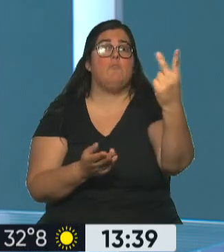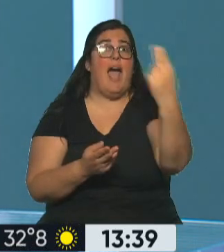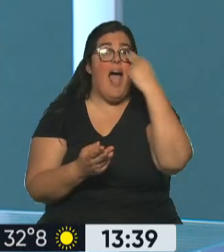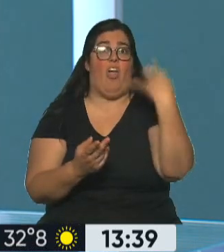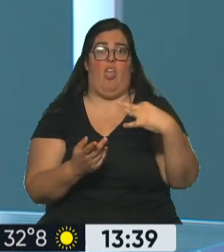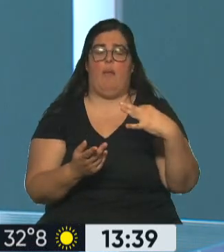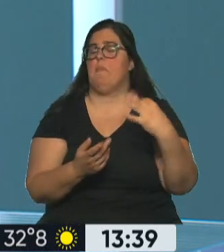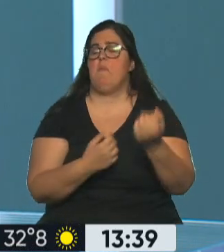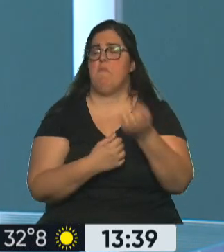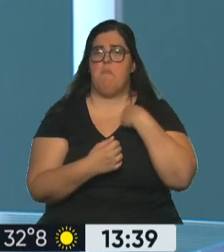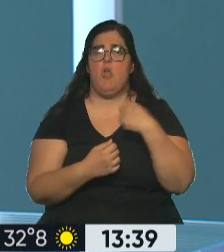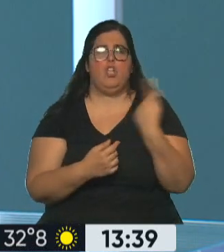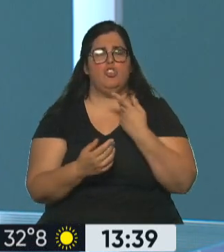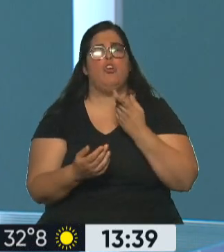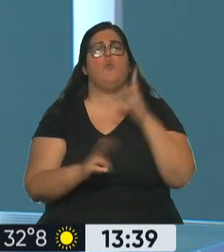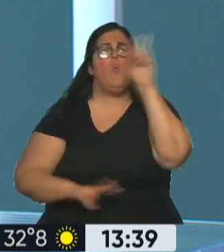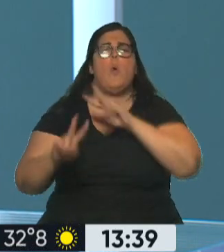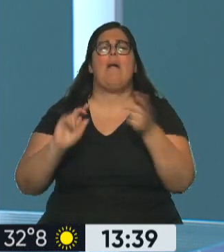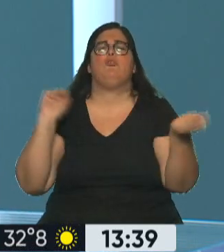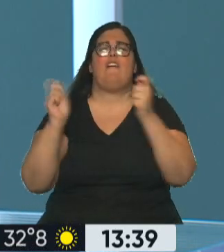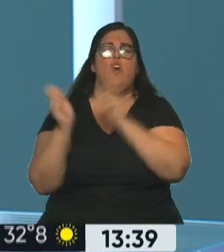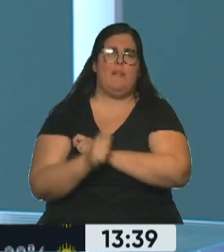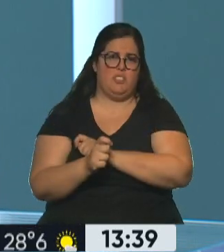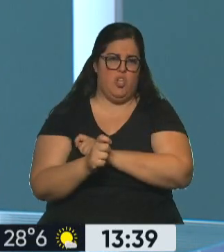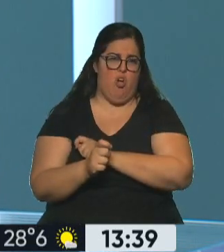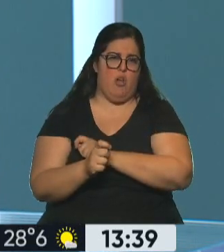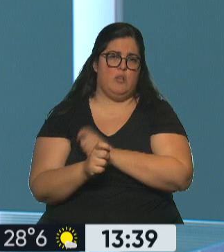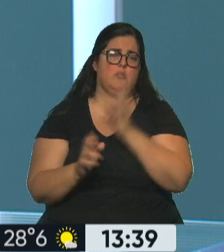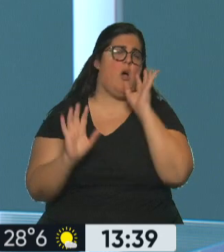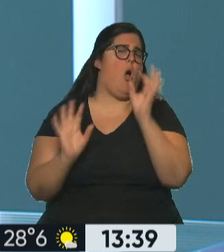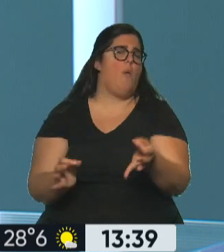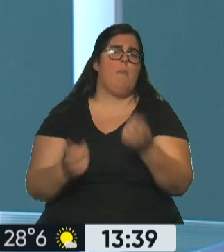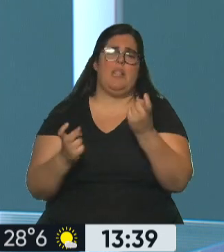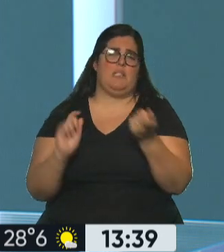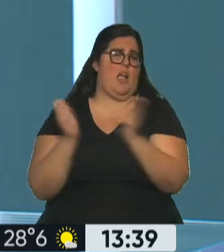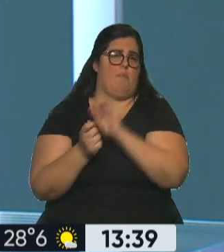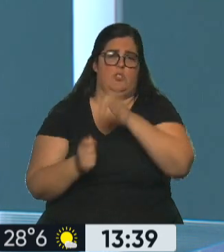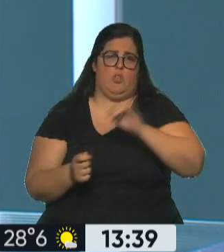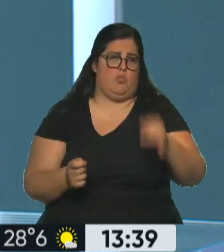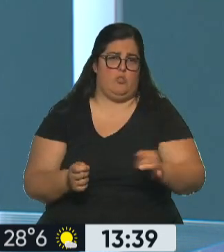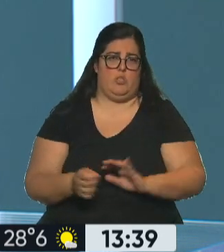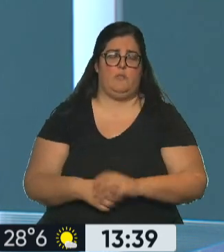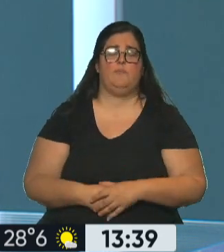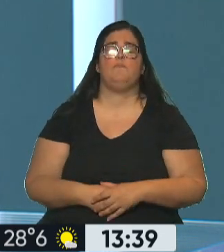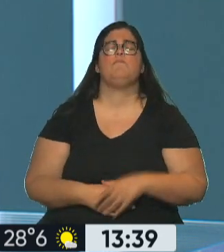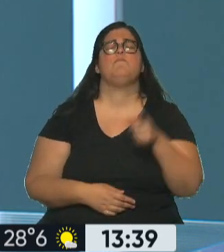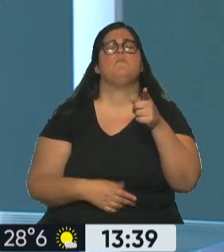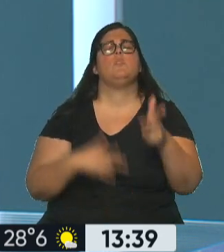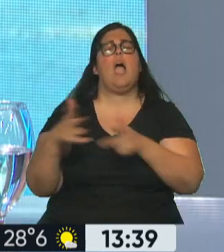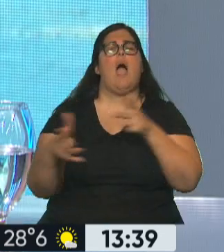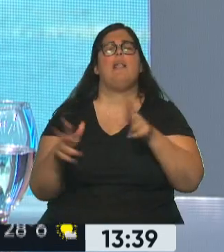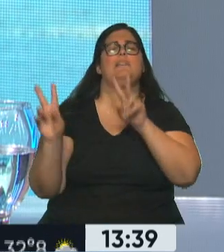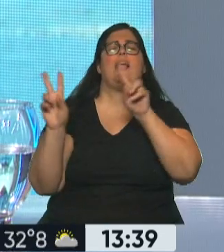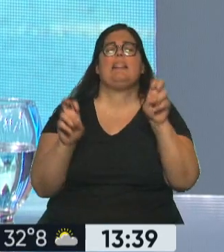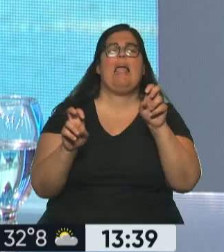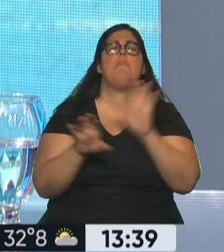propiciamos y propugnamos por una serie de transformaciones evidentemente a todas luces necesarias. Dijiste el tema de